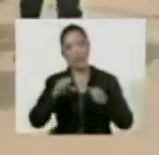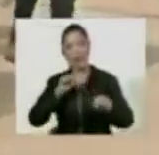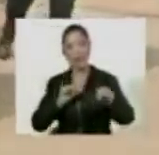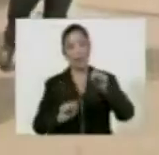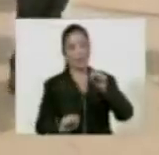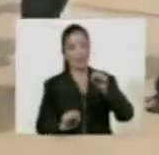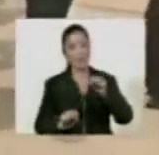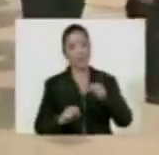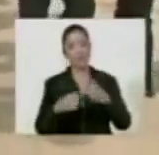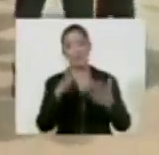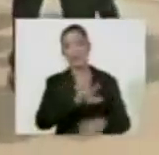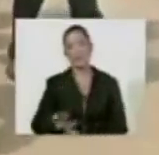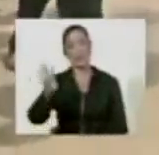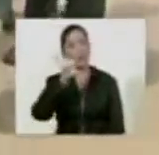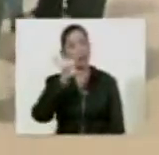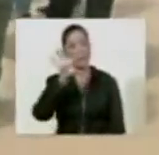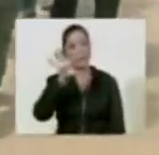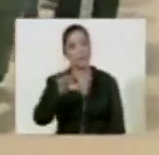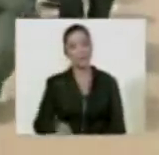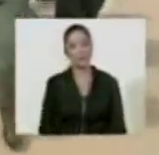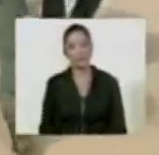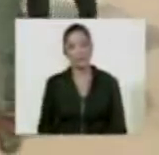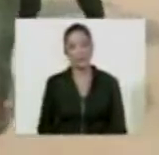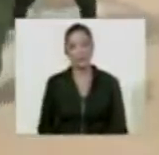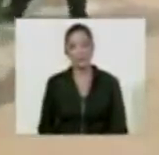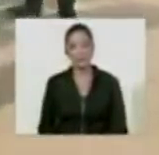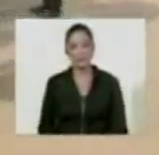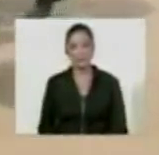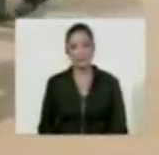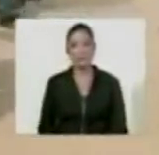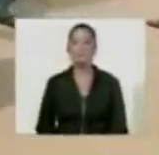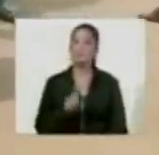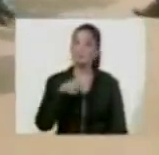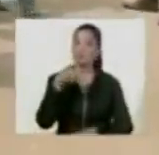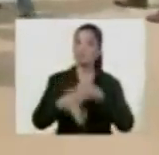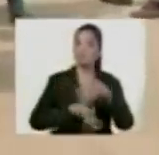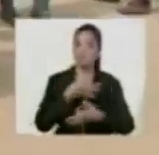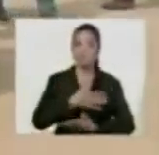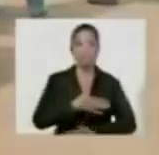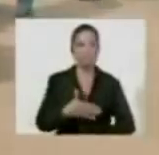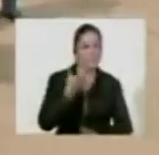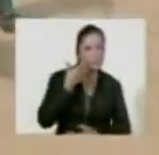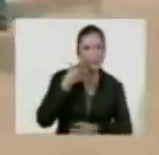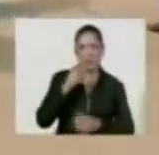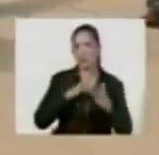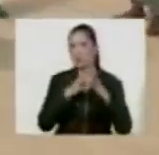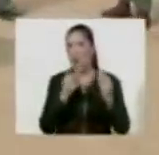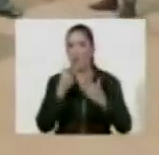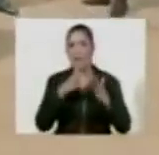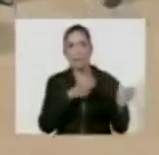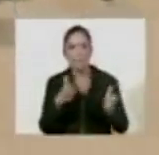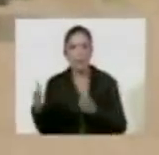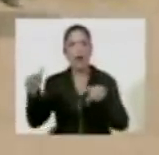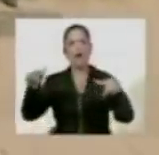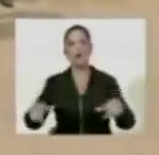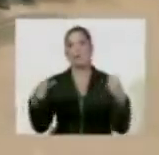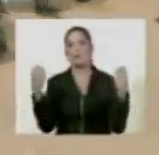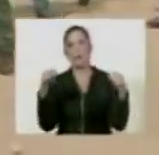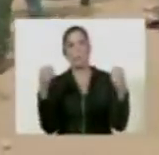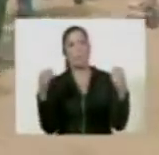de nuestra patria y que igualmente destacan el apresto operacional en este